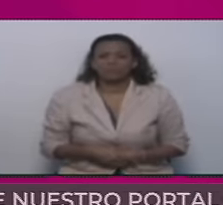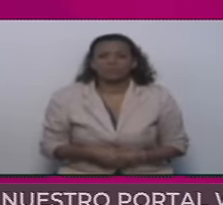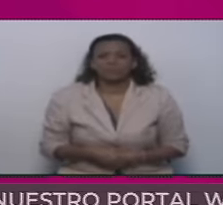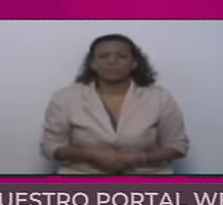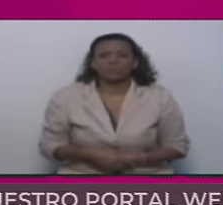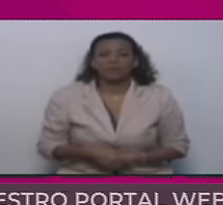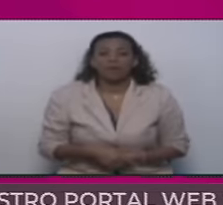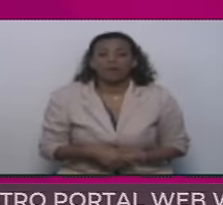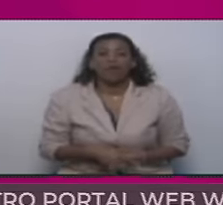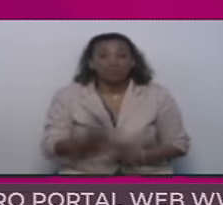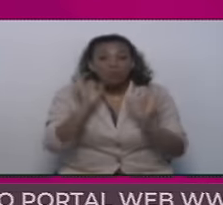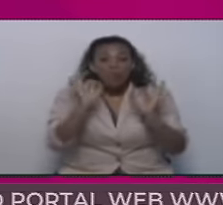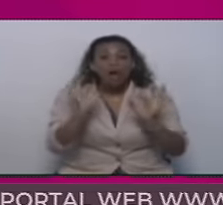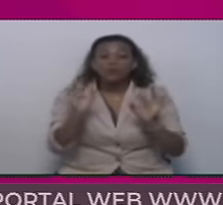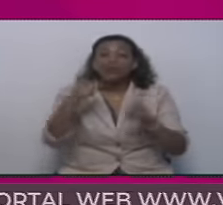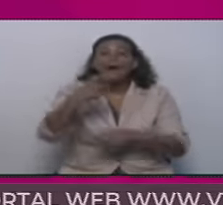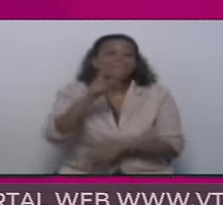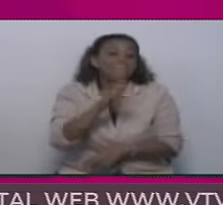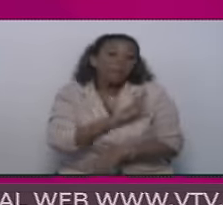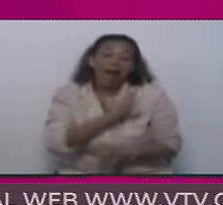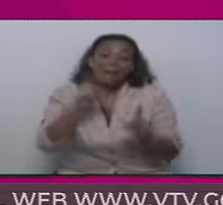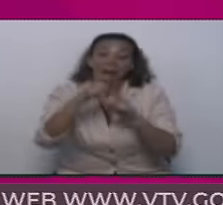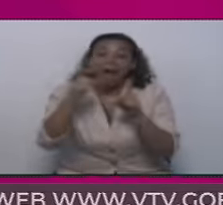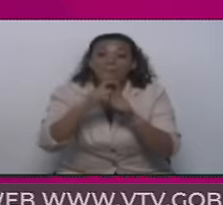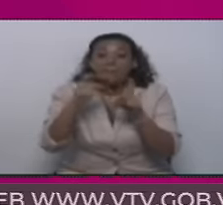Esa es una palabra muy venezolana. Gafo.